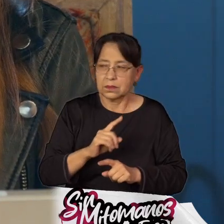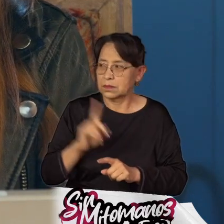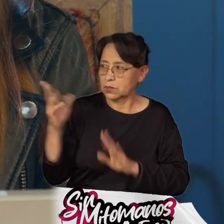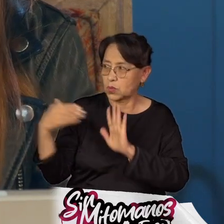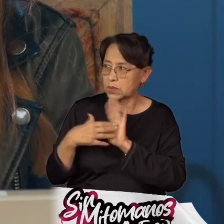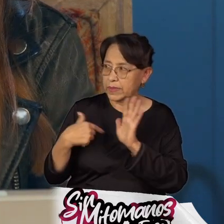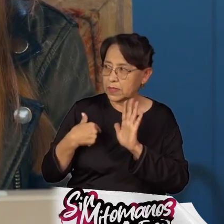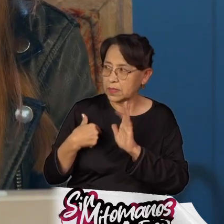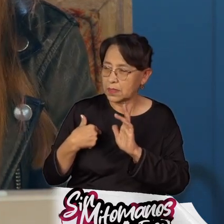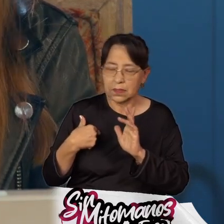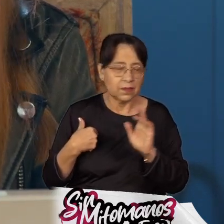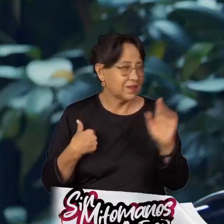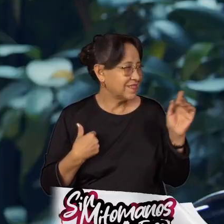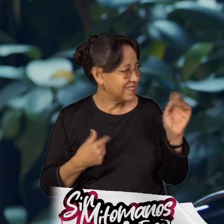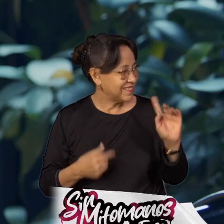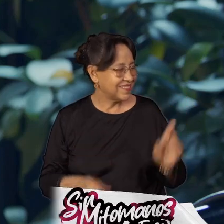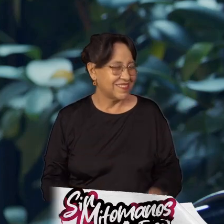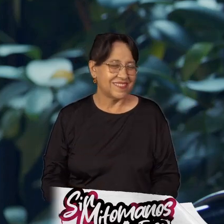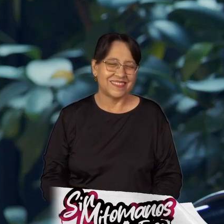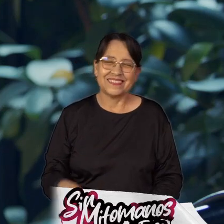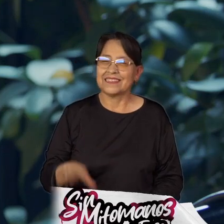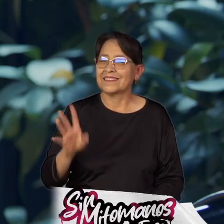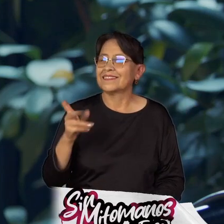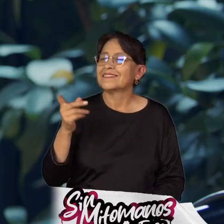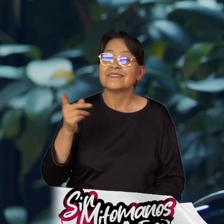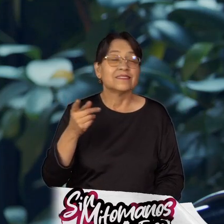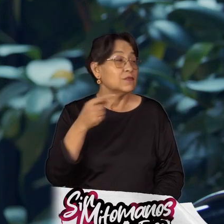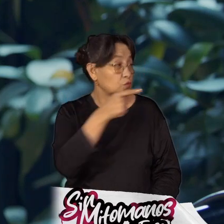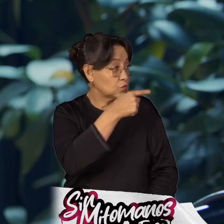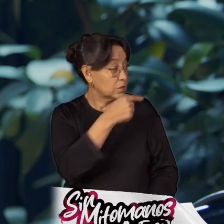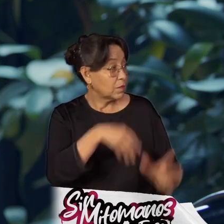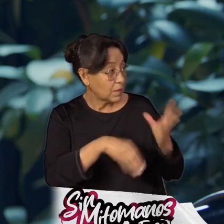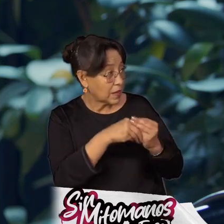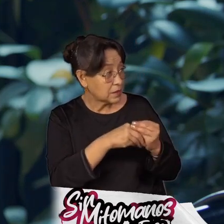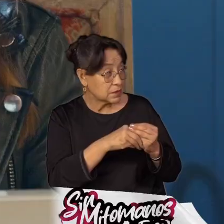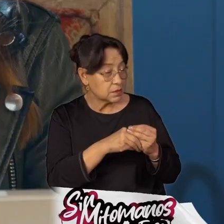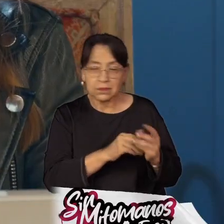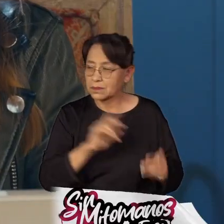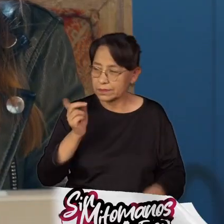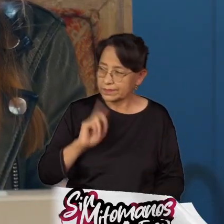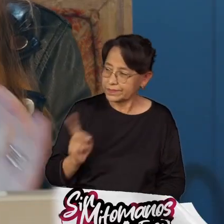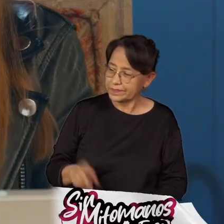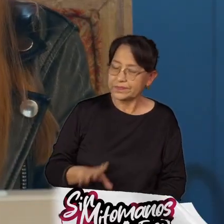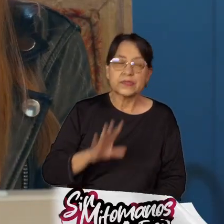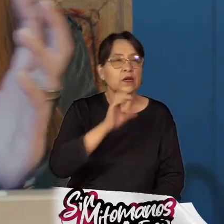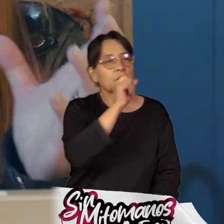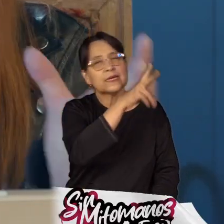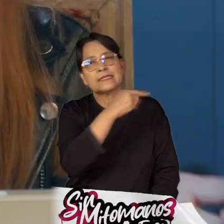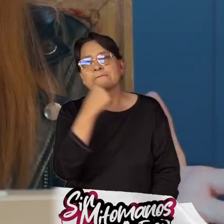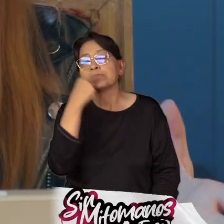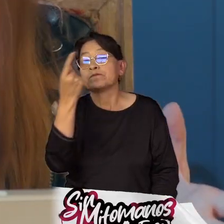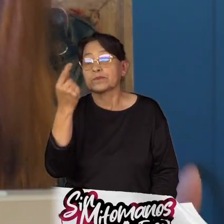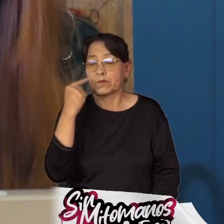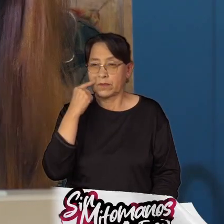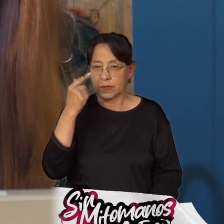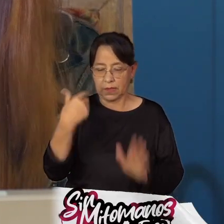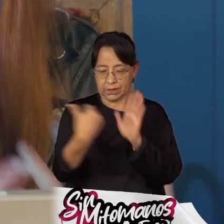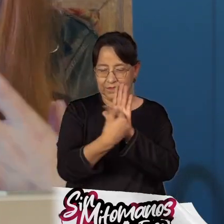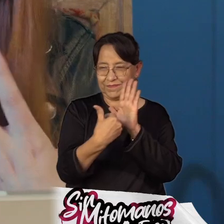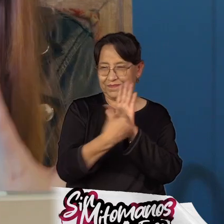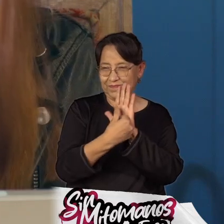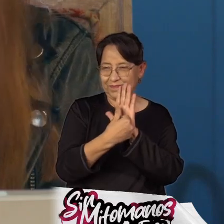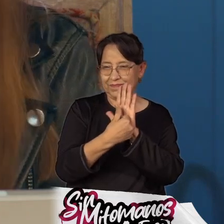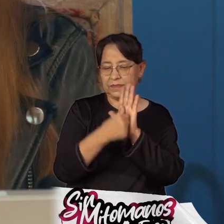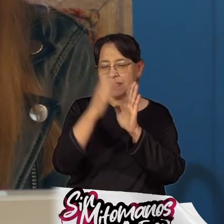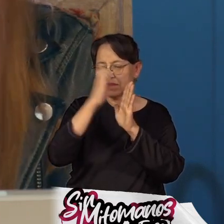mí. Ok. ¿Vas a decir los otros que tienes o digo el mío? Ok. El argumento a favor de